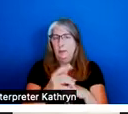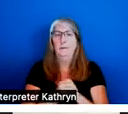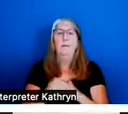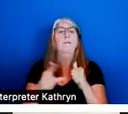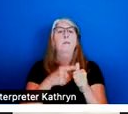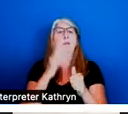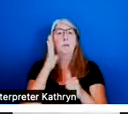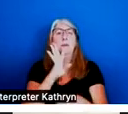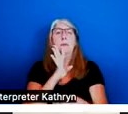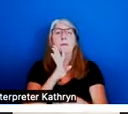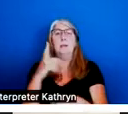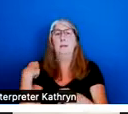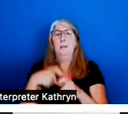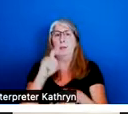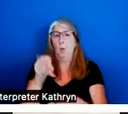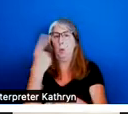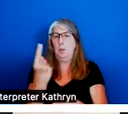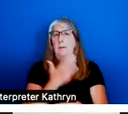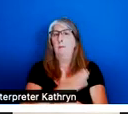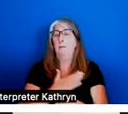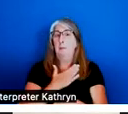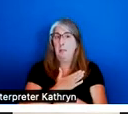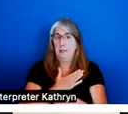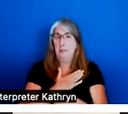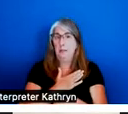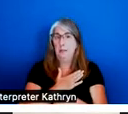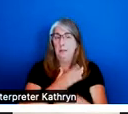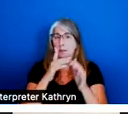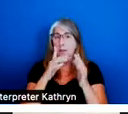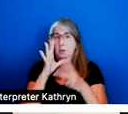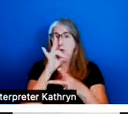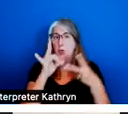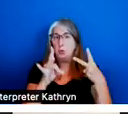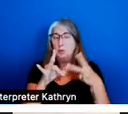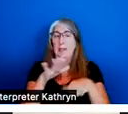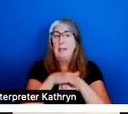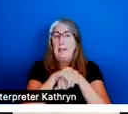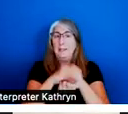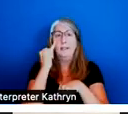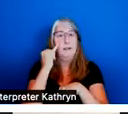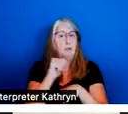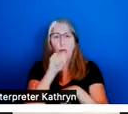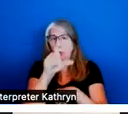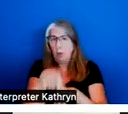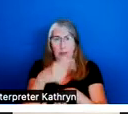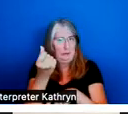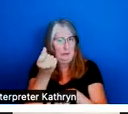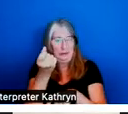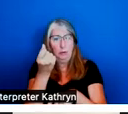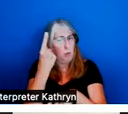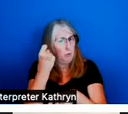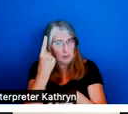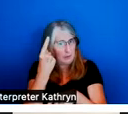will speak just in Spanish, so please make sure to choose your English channel if you do not understand